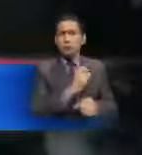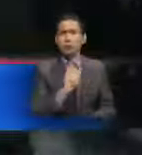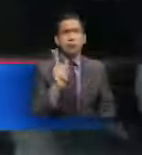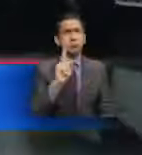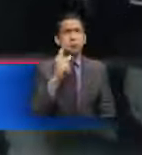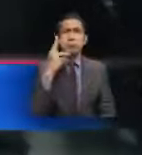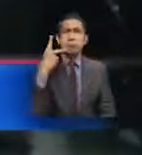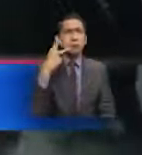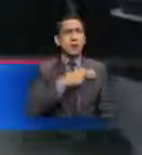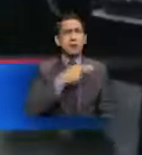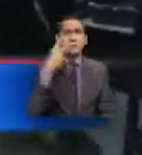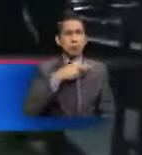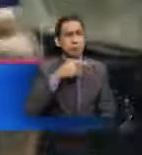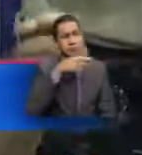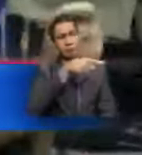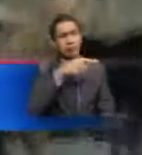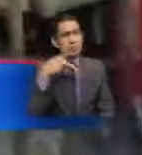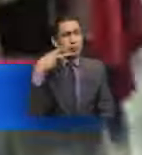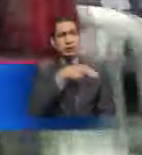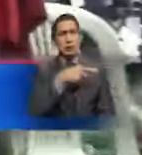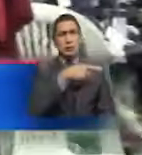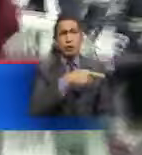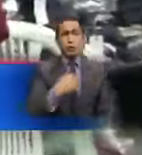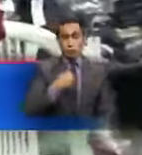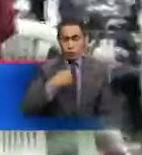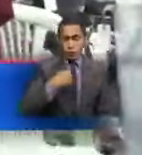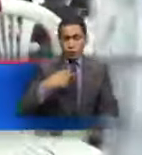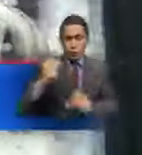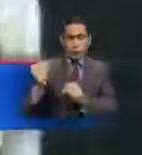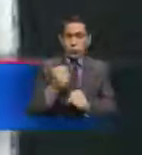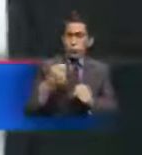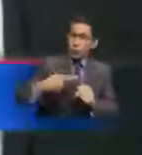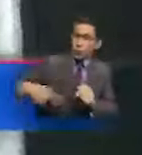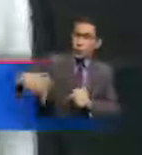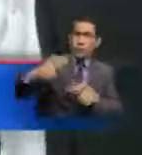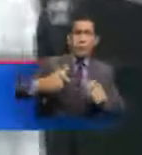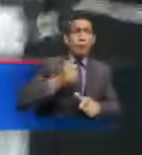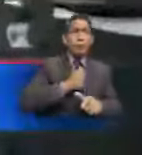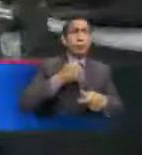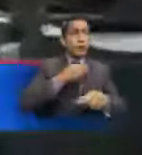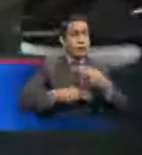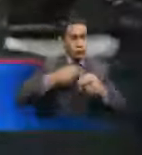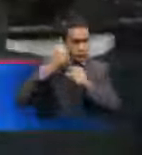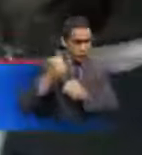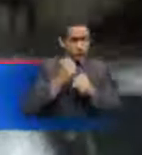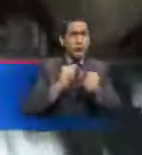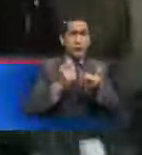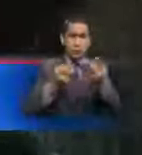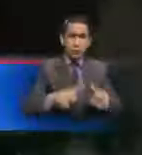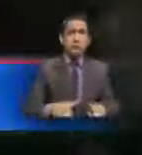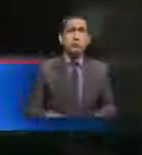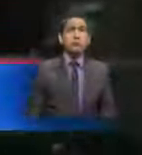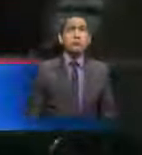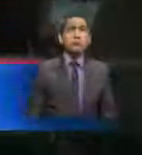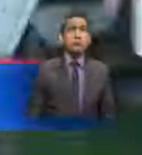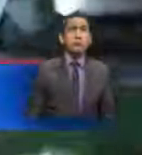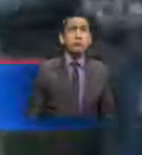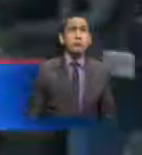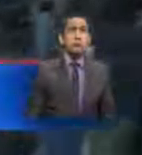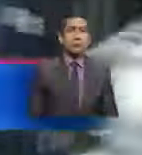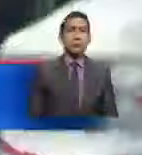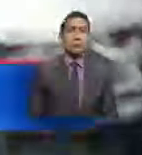nuestro puesto, eso es mentira. Mentira, eso es mentira. ¿Por una moneda? No, eso es mentira. ¿Por qué? Porque cada quien barre su puesto. Retiro